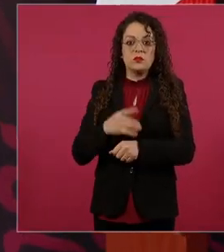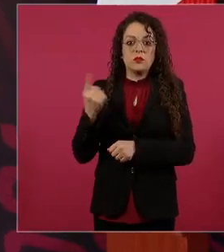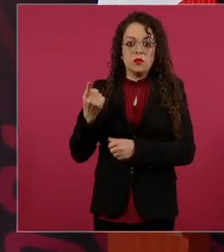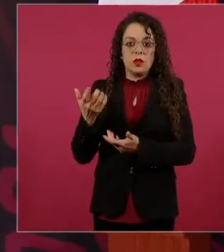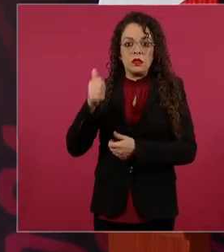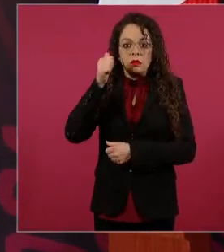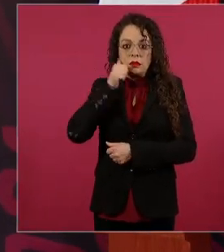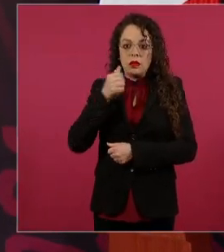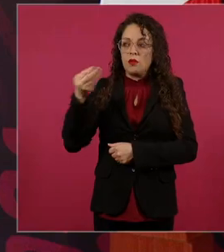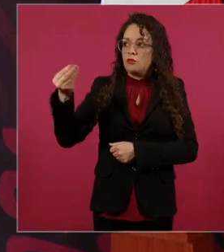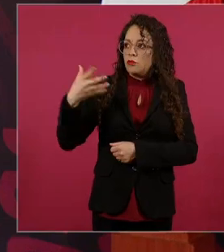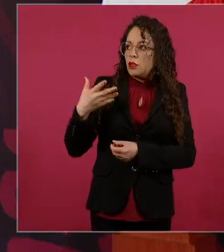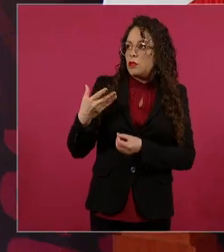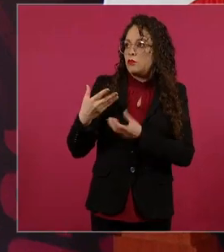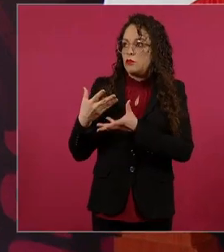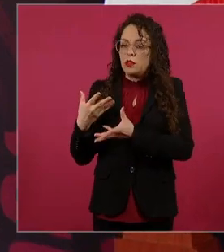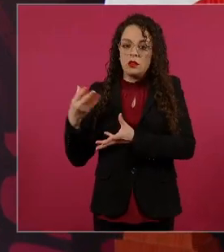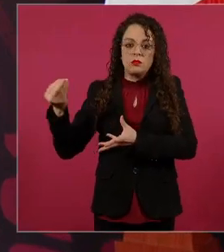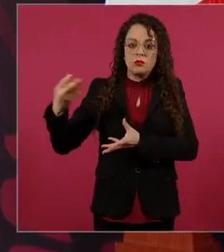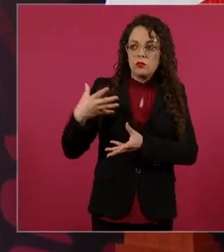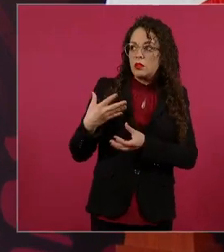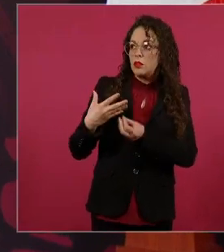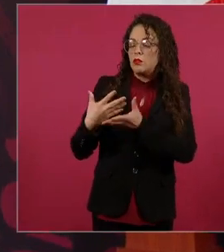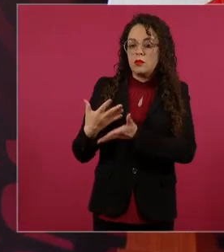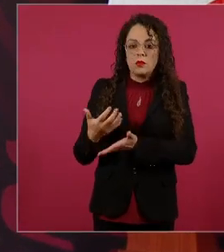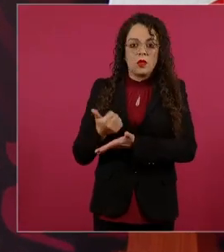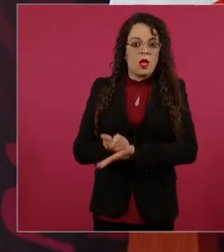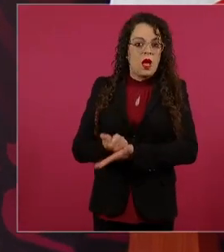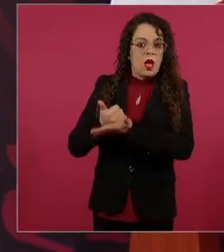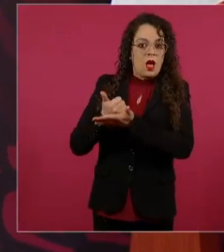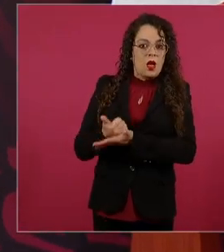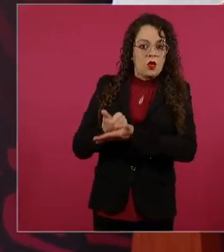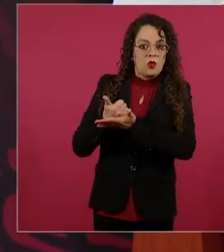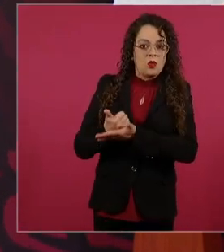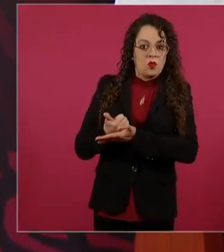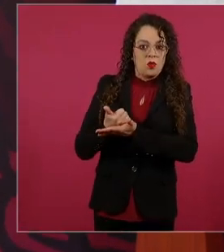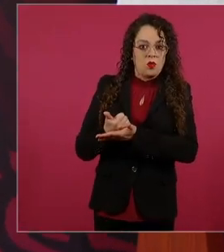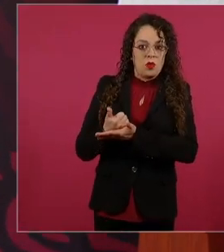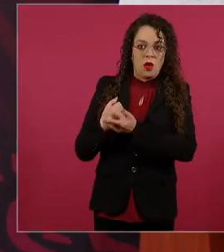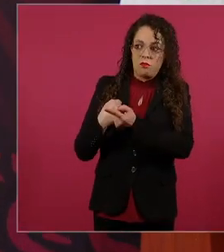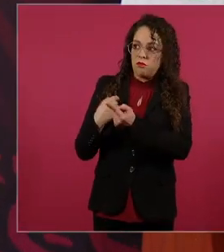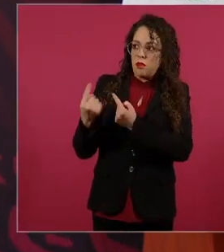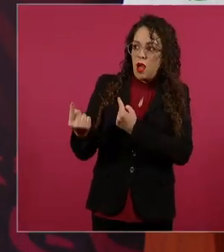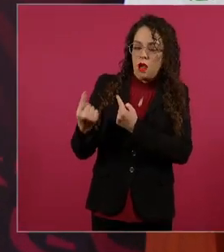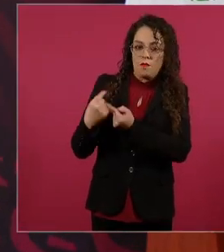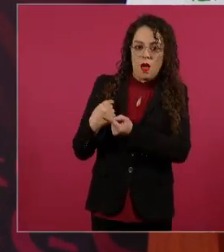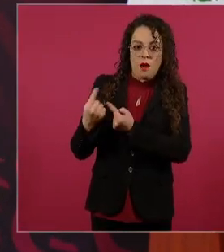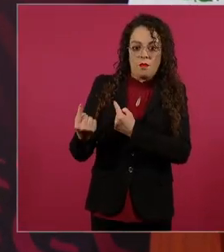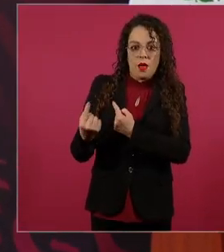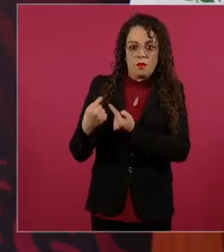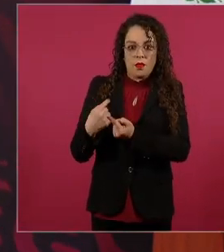hay un programa de desarrollo ellos padecen de un bloqueo injusto